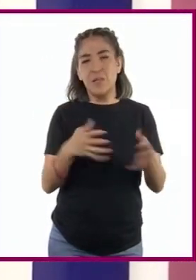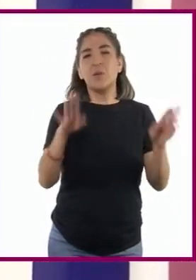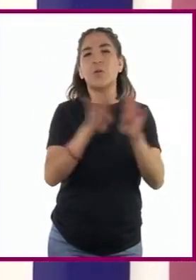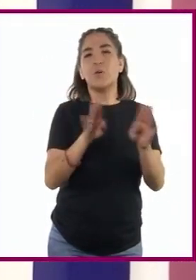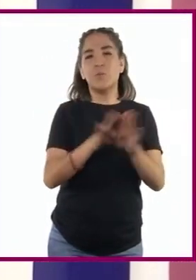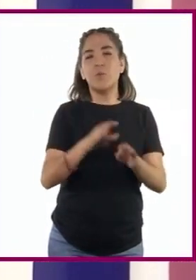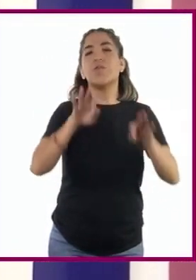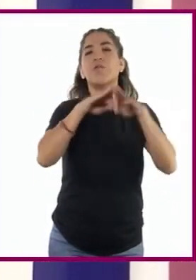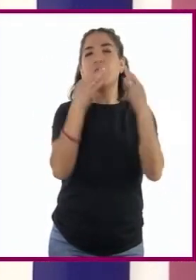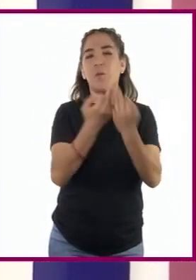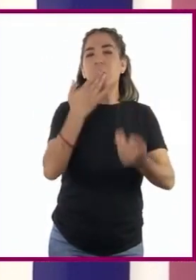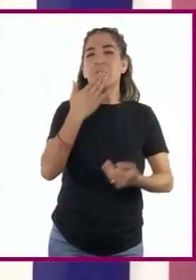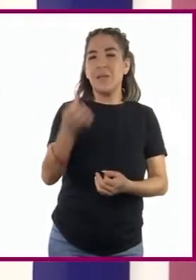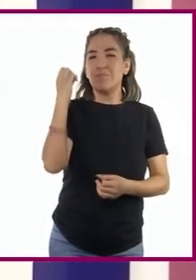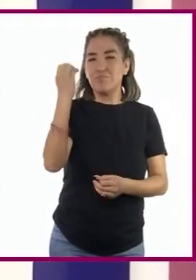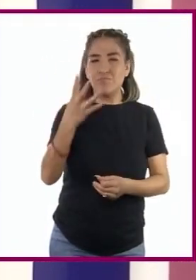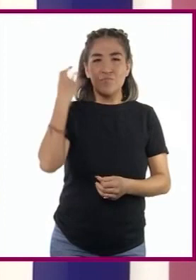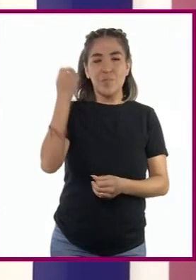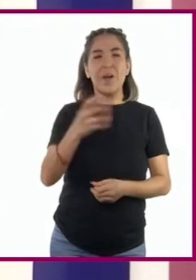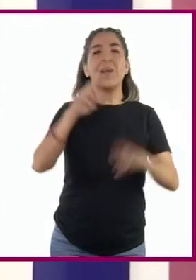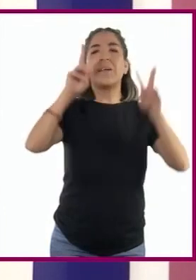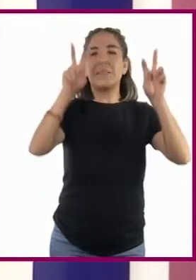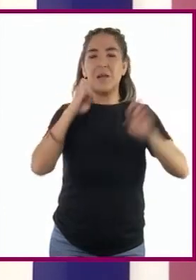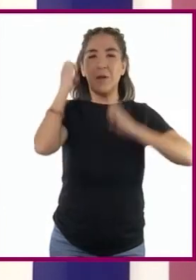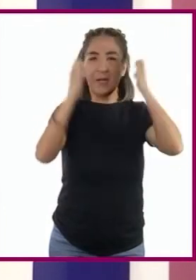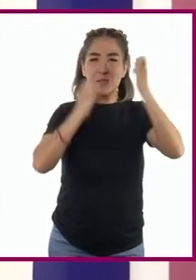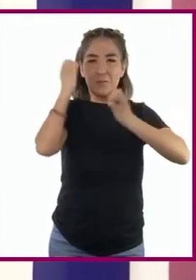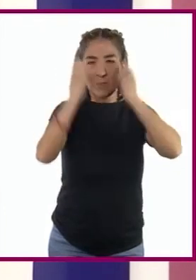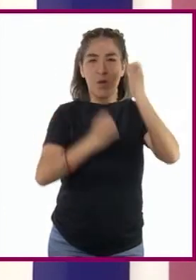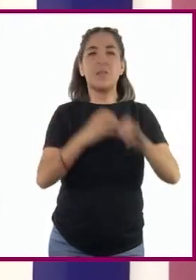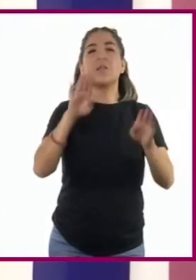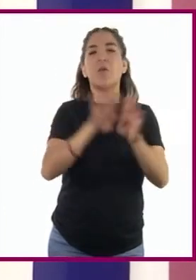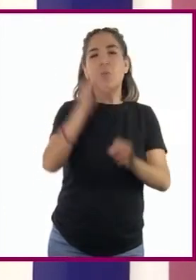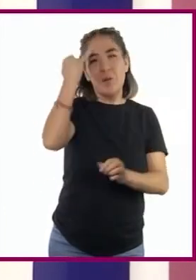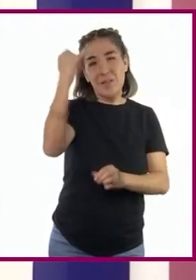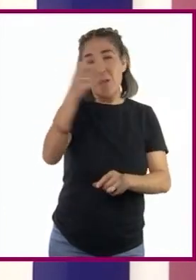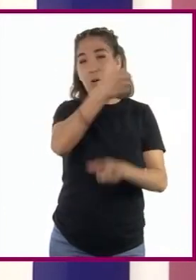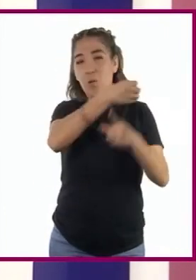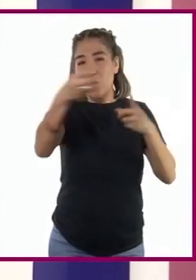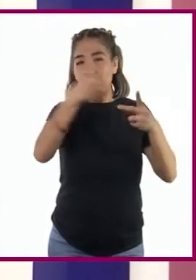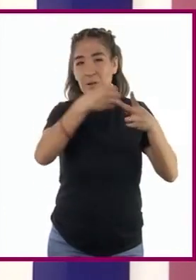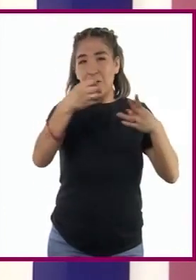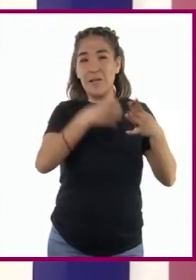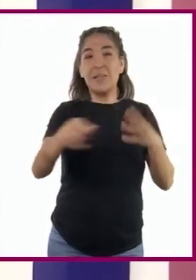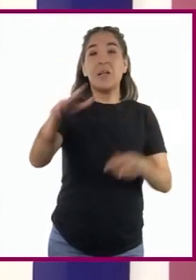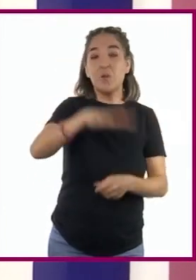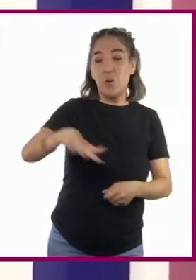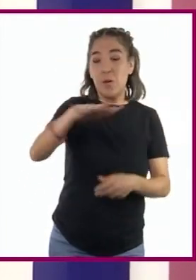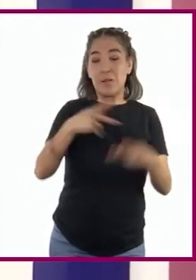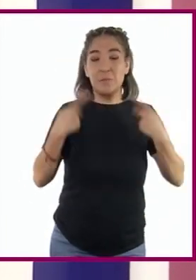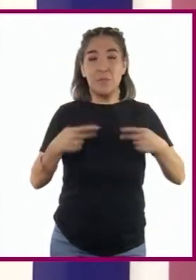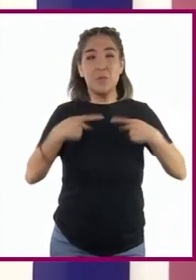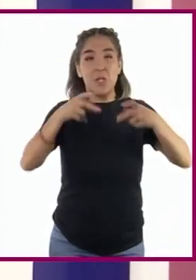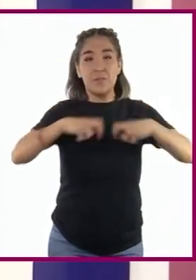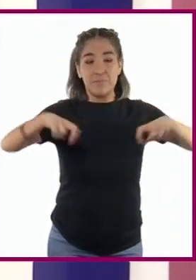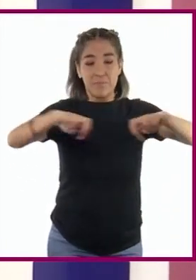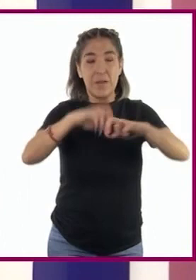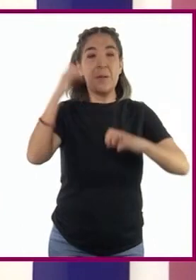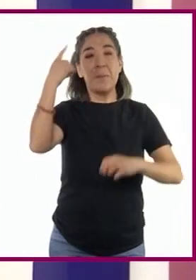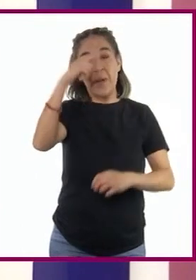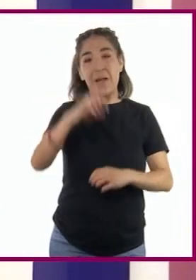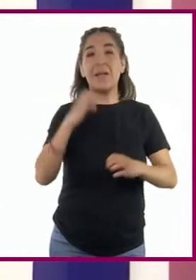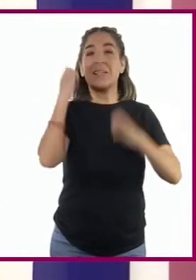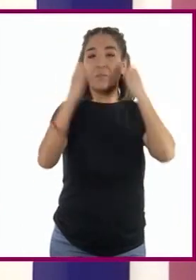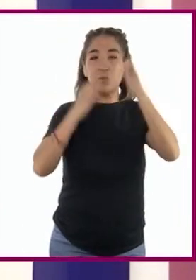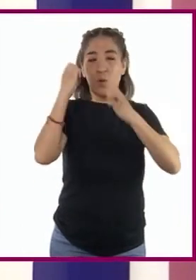manera formal de exponer los temas, organizar las ideas y que cada uno de los implicados en la mesa redonda puedan